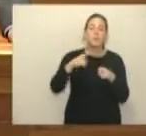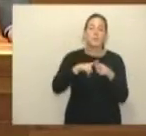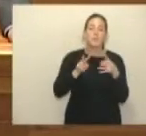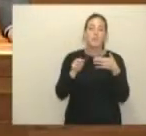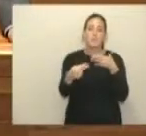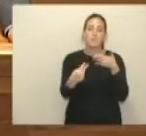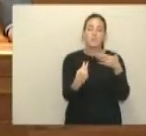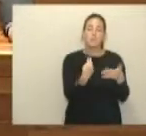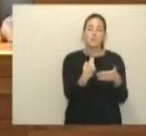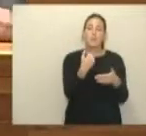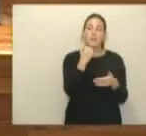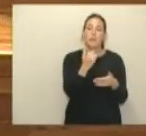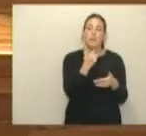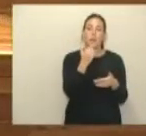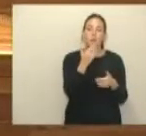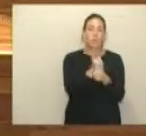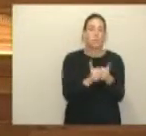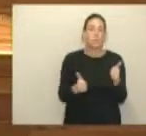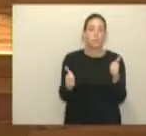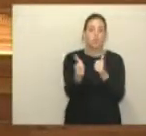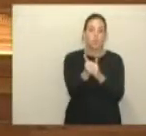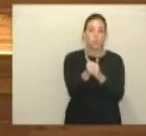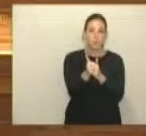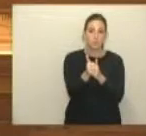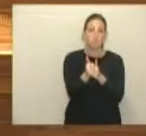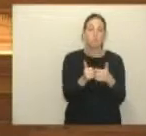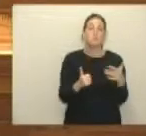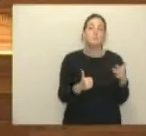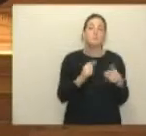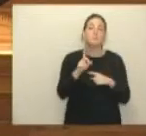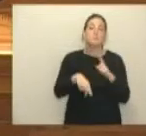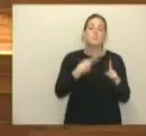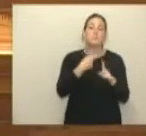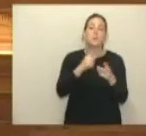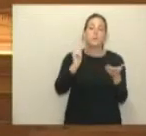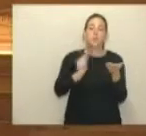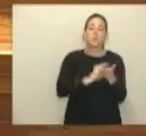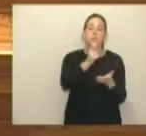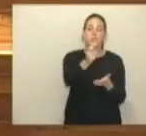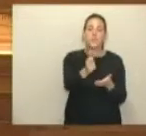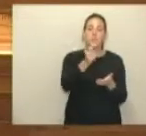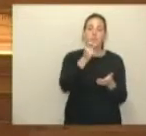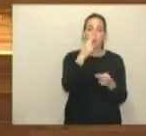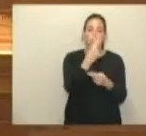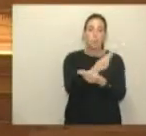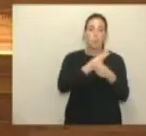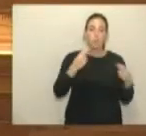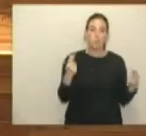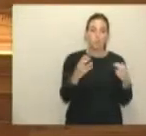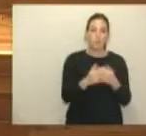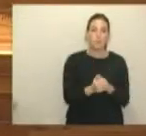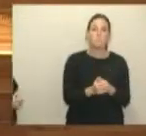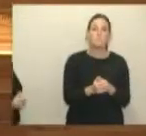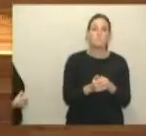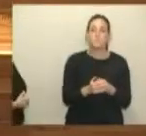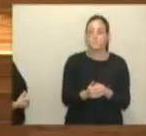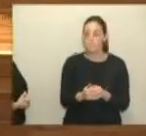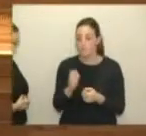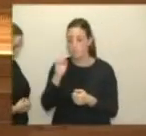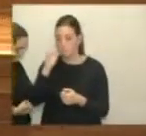transparencia que es absolutamente prioritaria y máxime en contratación pública. En fin, no voy a